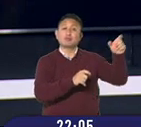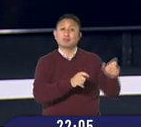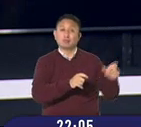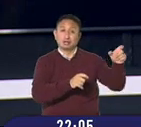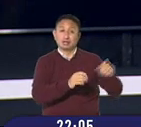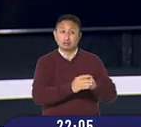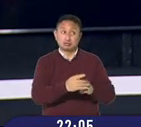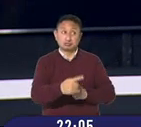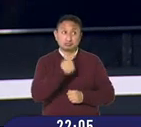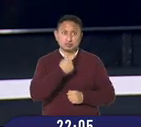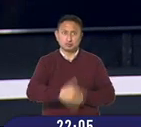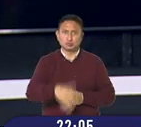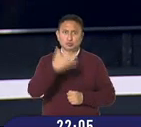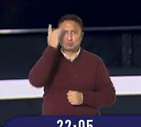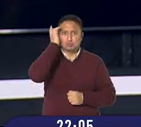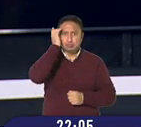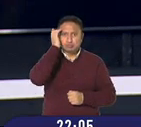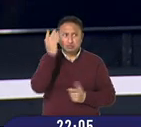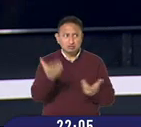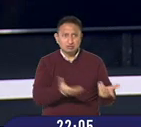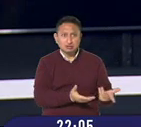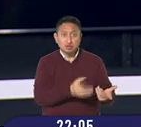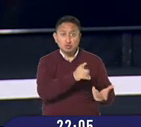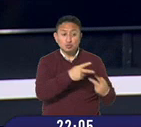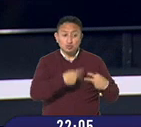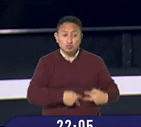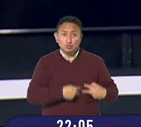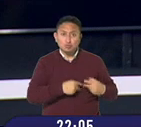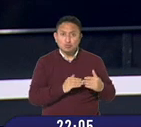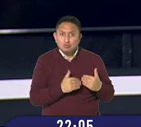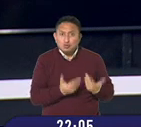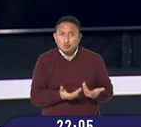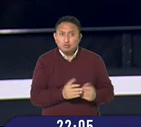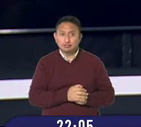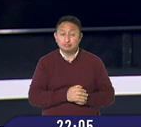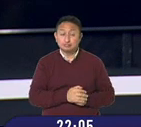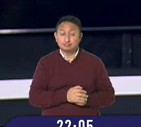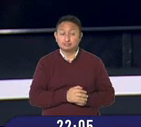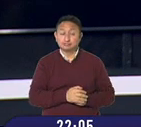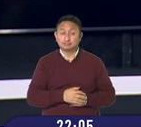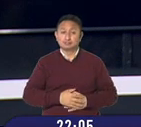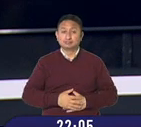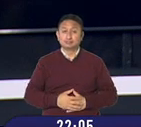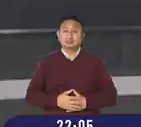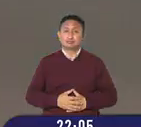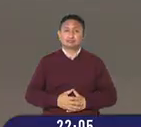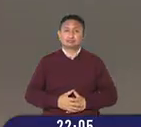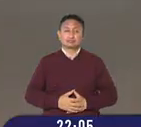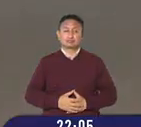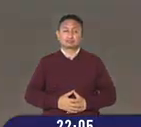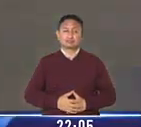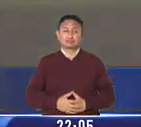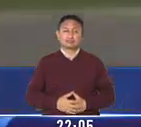internos mostraron su preocupación por el bienestar de los reos de ese centro carcelario.